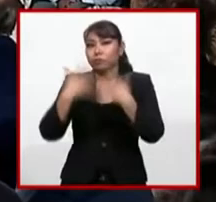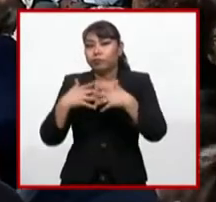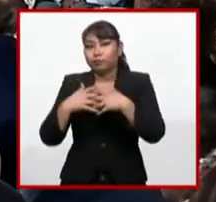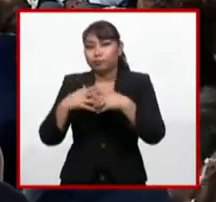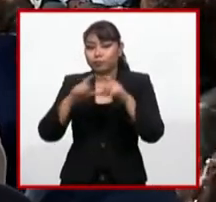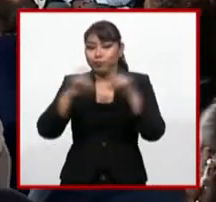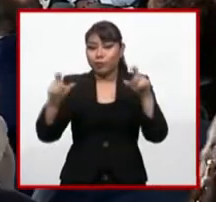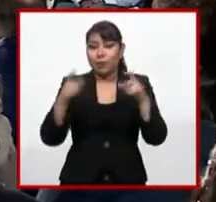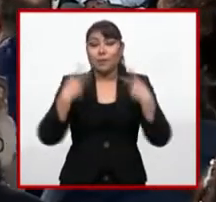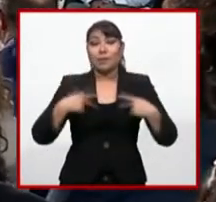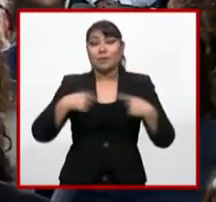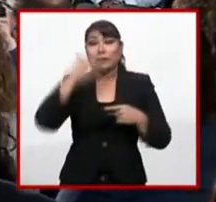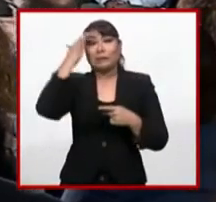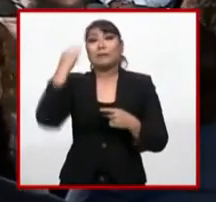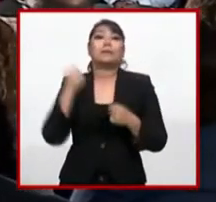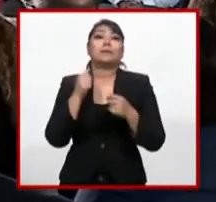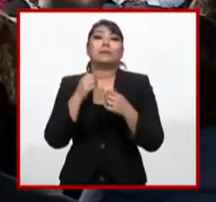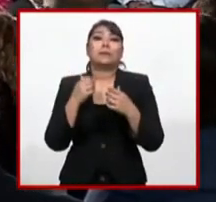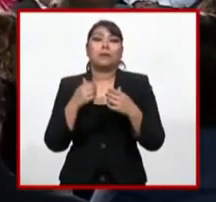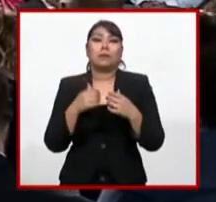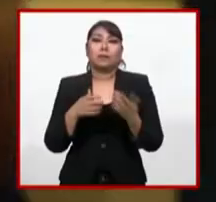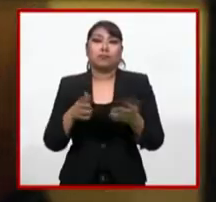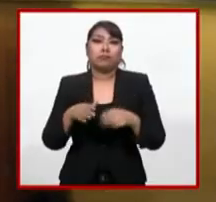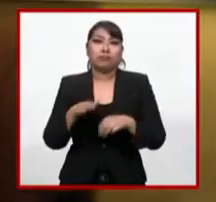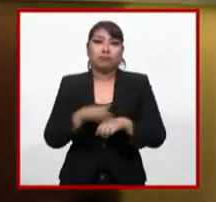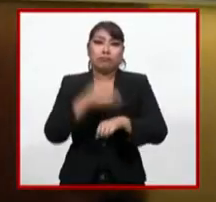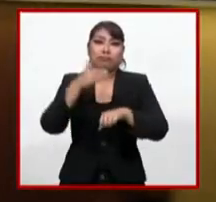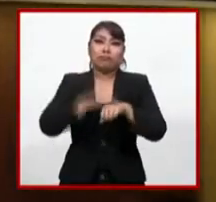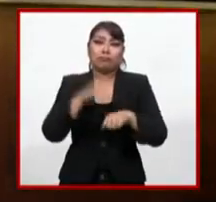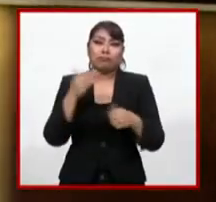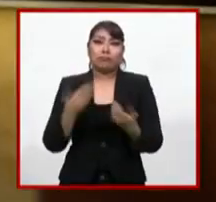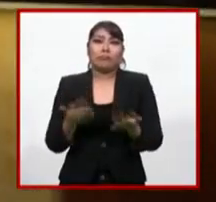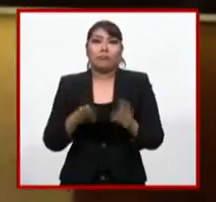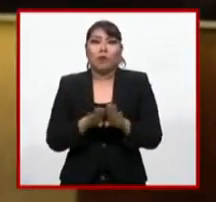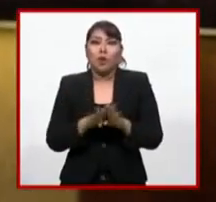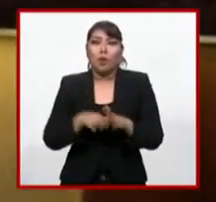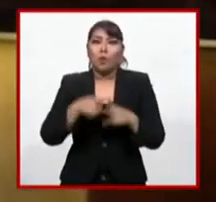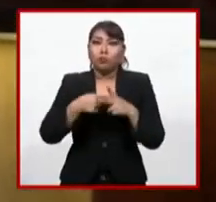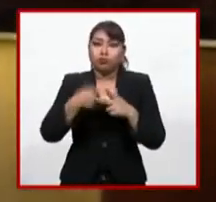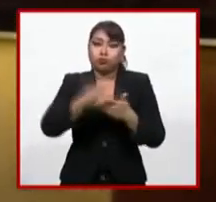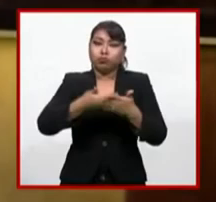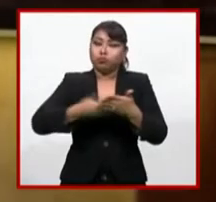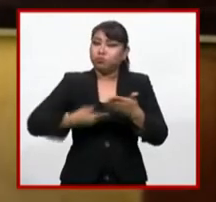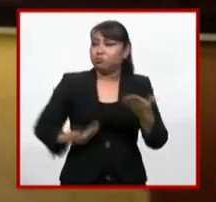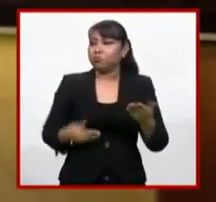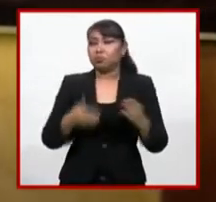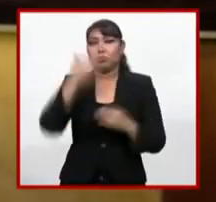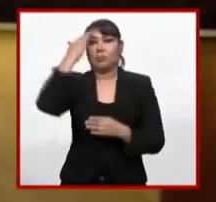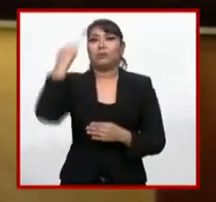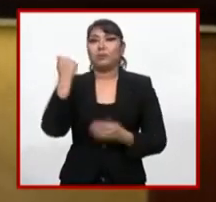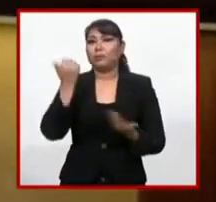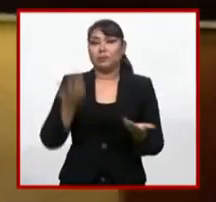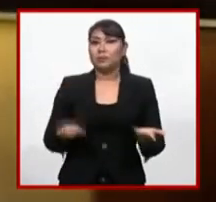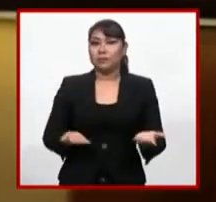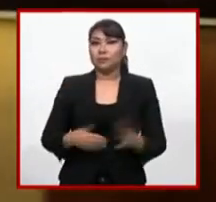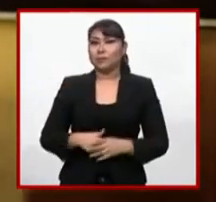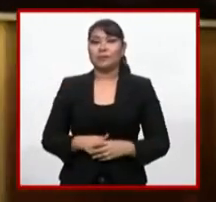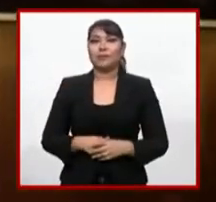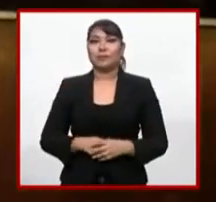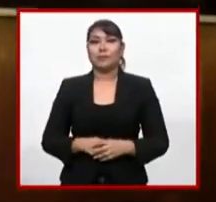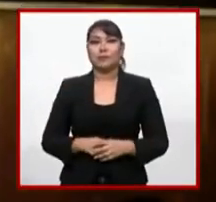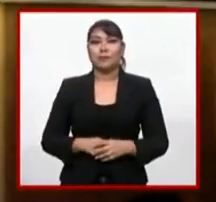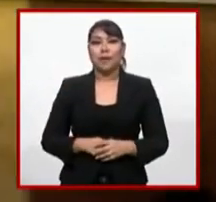saben contabilidad. Y ahí el Instituto del Emprendedor no solamente ha acompañado, sino que pudo generar